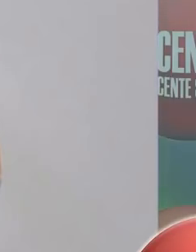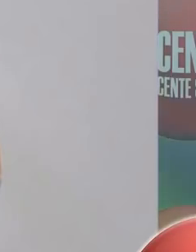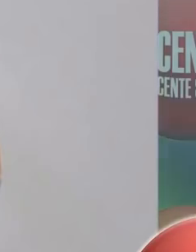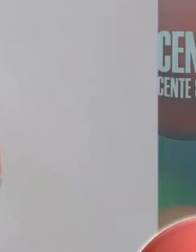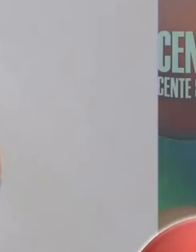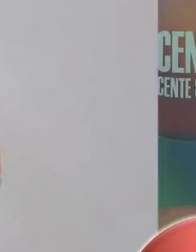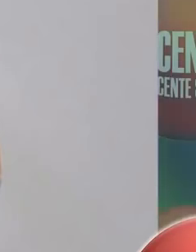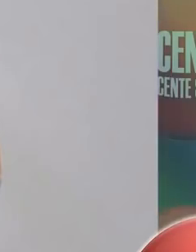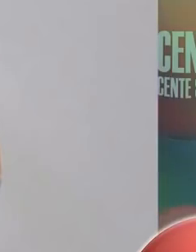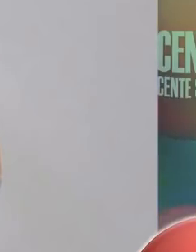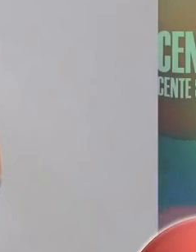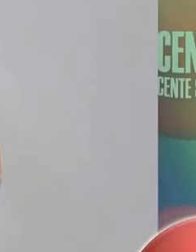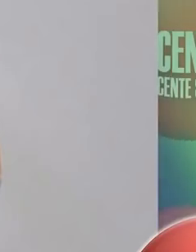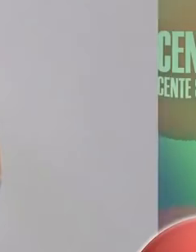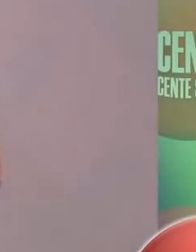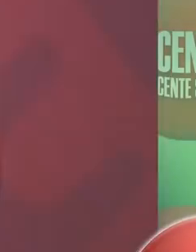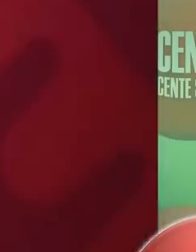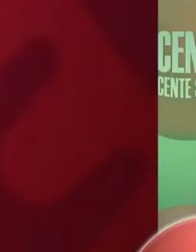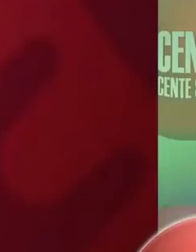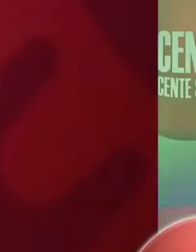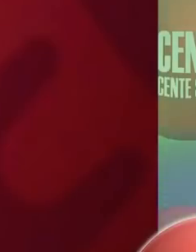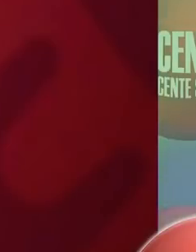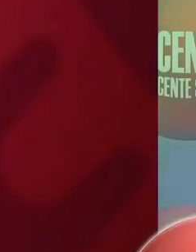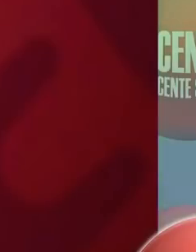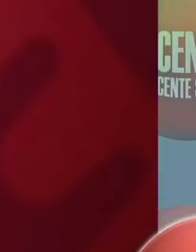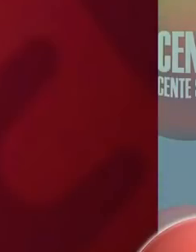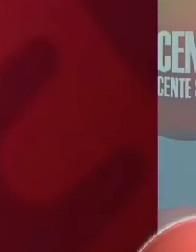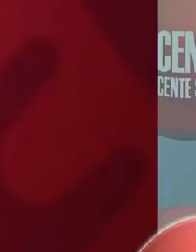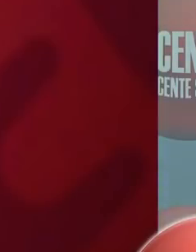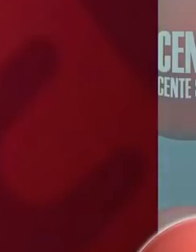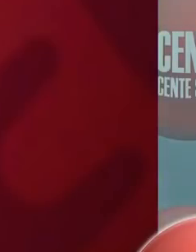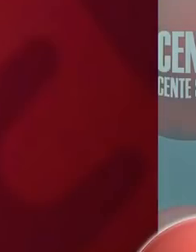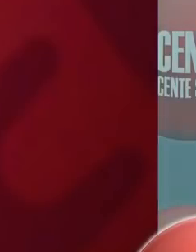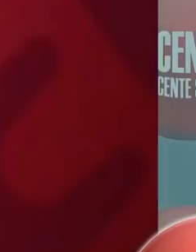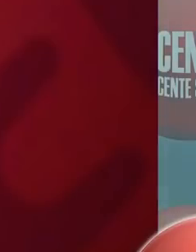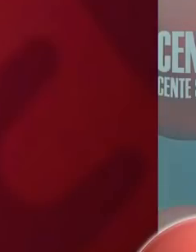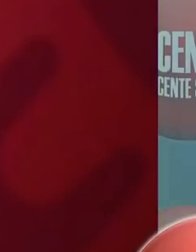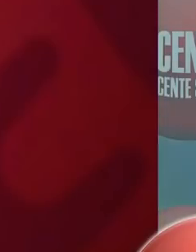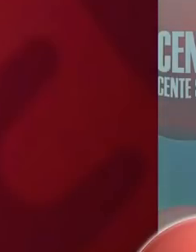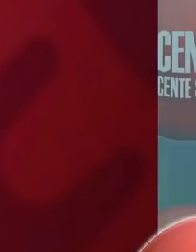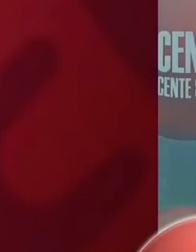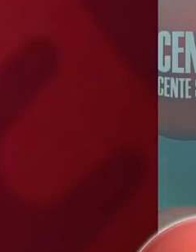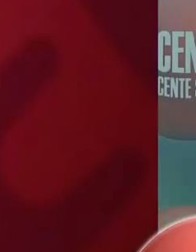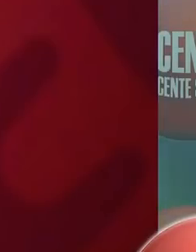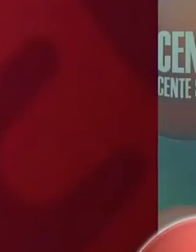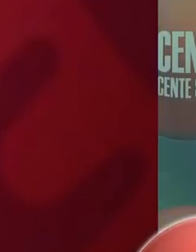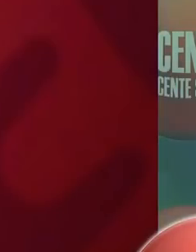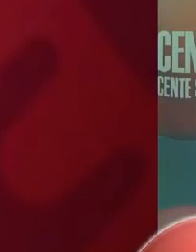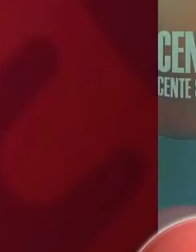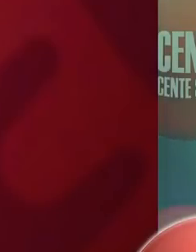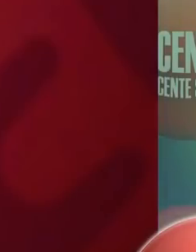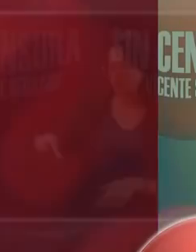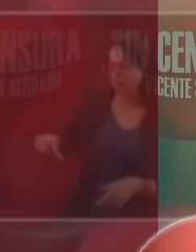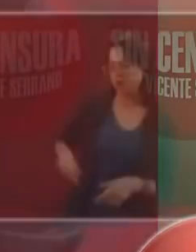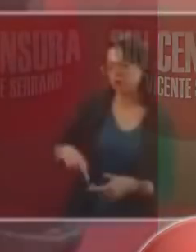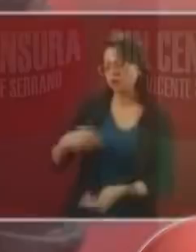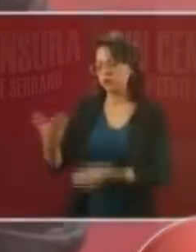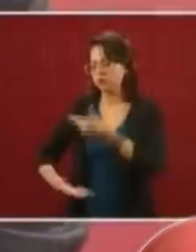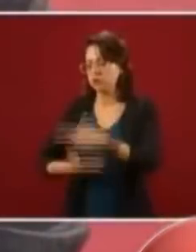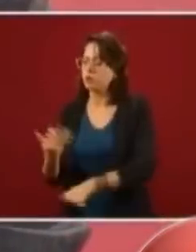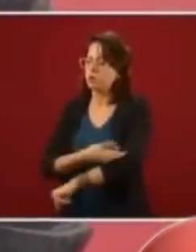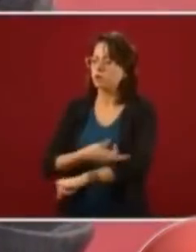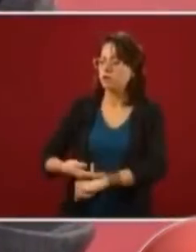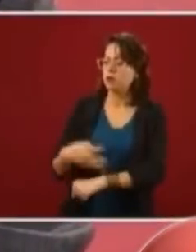Gracias, Toño. Saludos a mi equipo, gran equipo allá en Chicago, de Sin Censura. Hoy, edición nocturna.